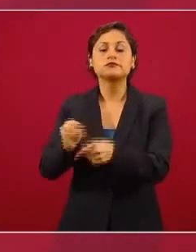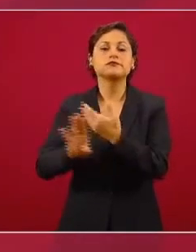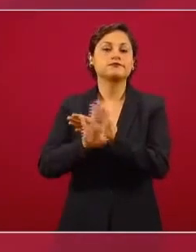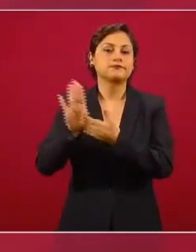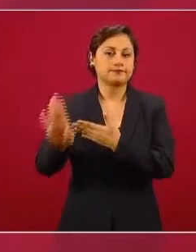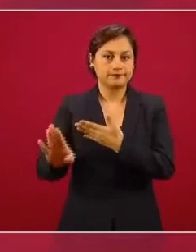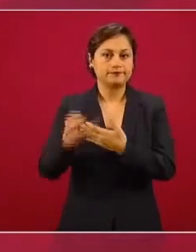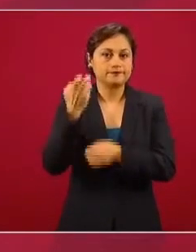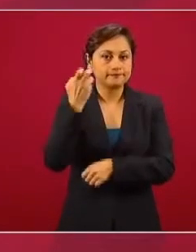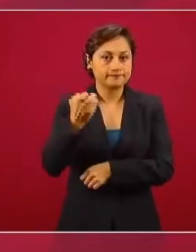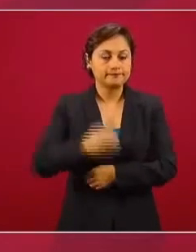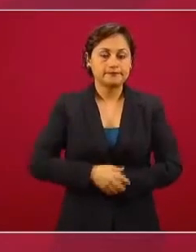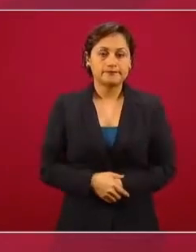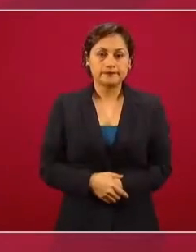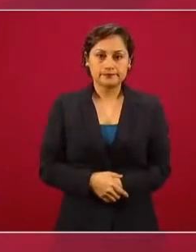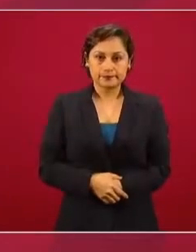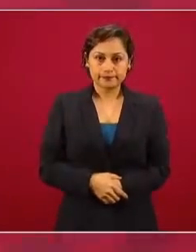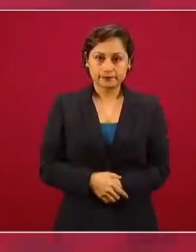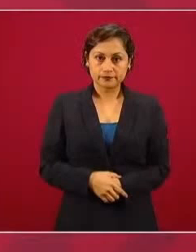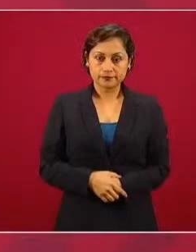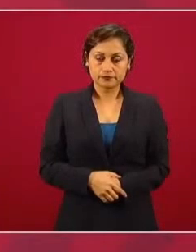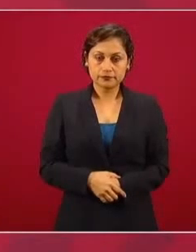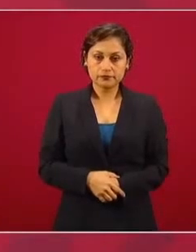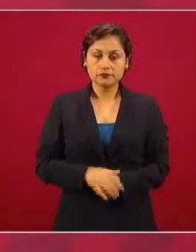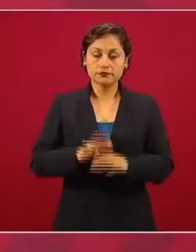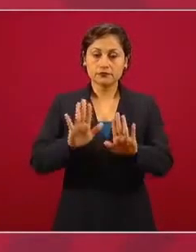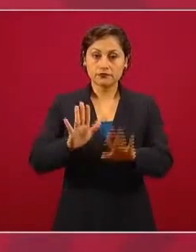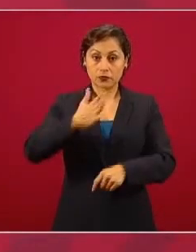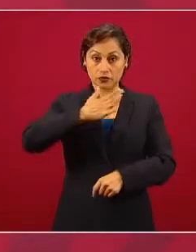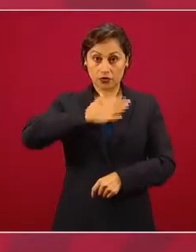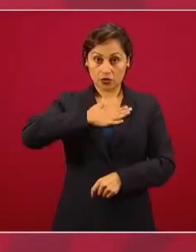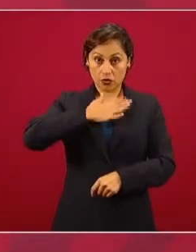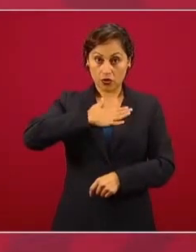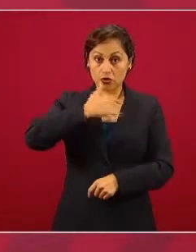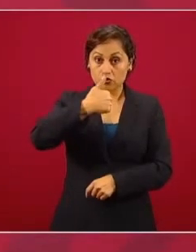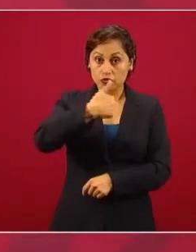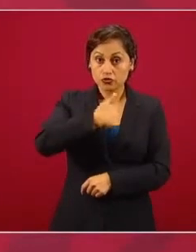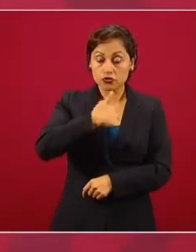que a mí corresponde, afortunadamente estoy bien,